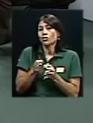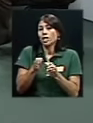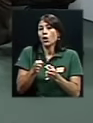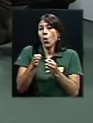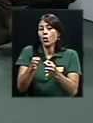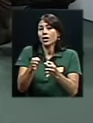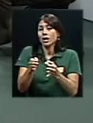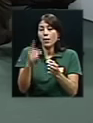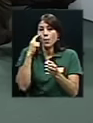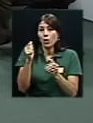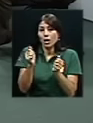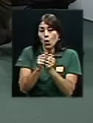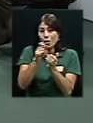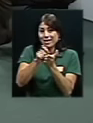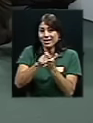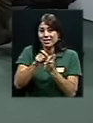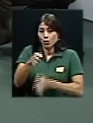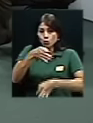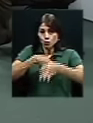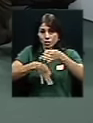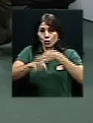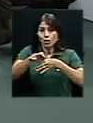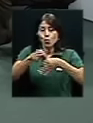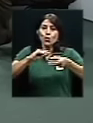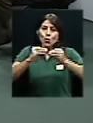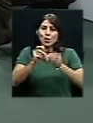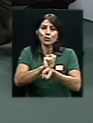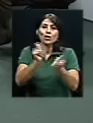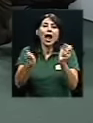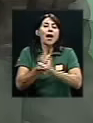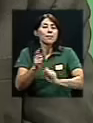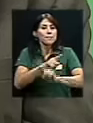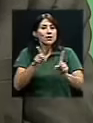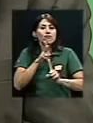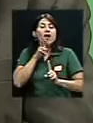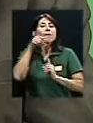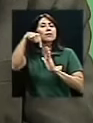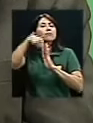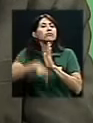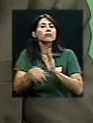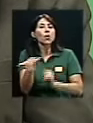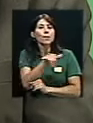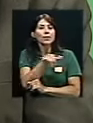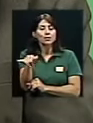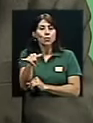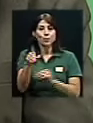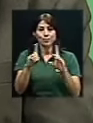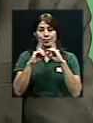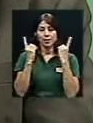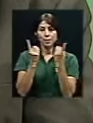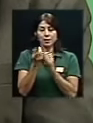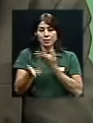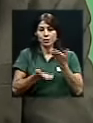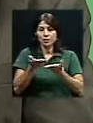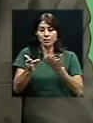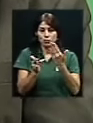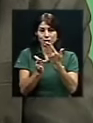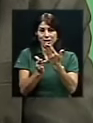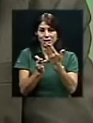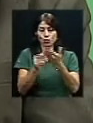la numeración, pero en el fondo es absolutamente lo mismo, ¿verdad? El Departamento de Servicios Técnicos en su